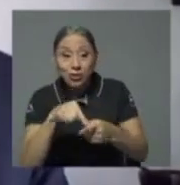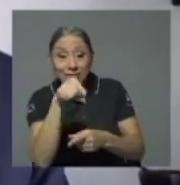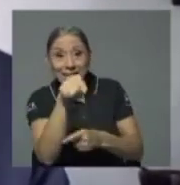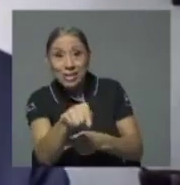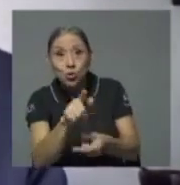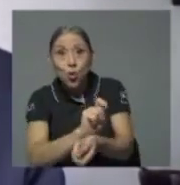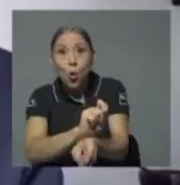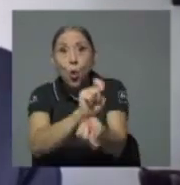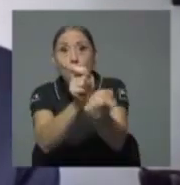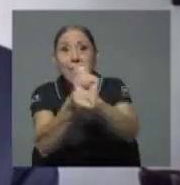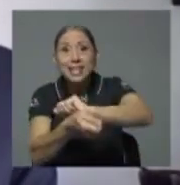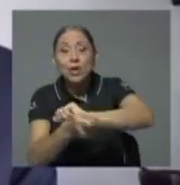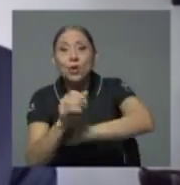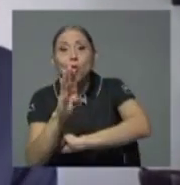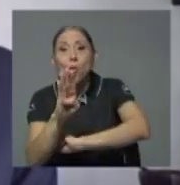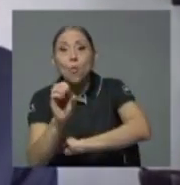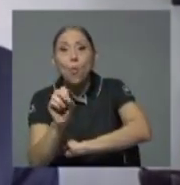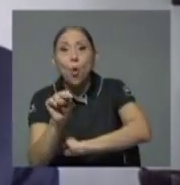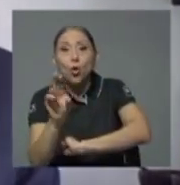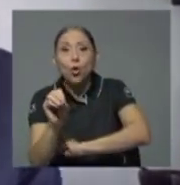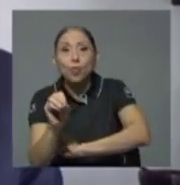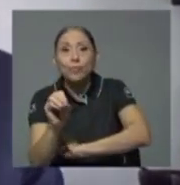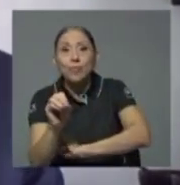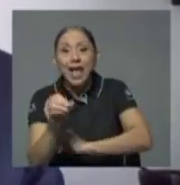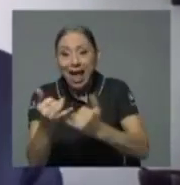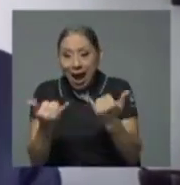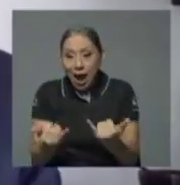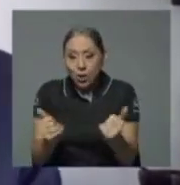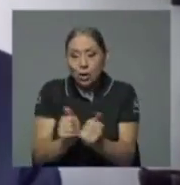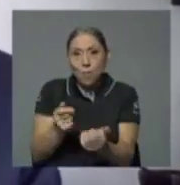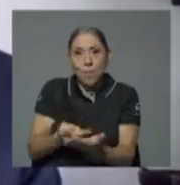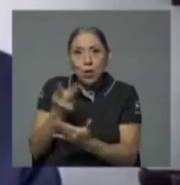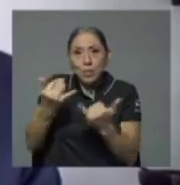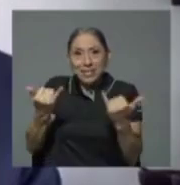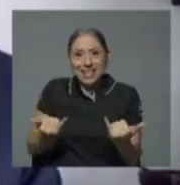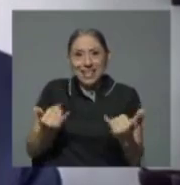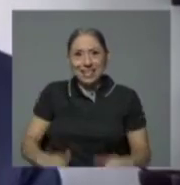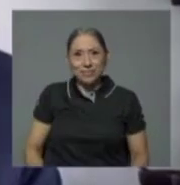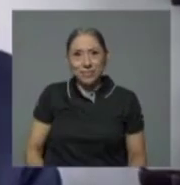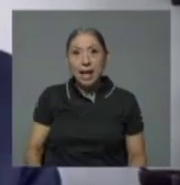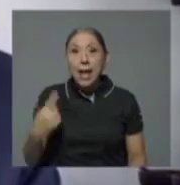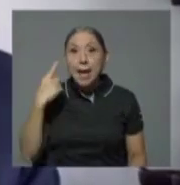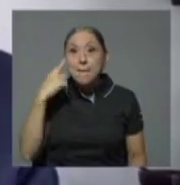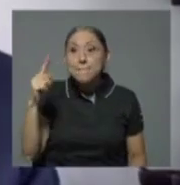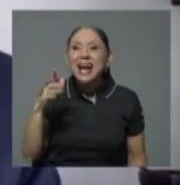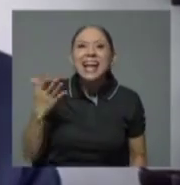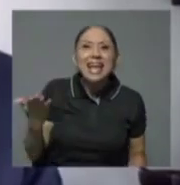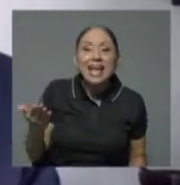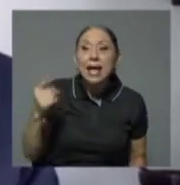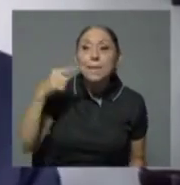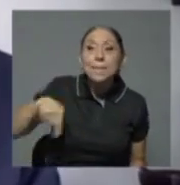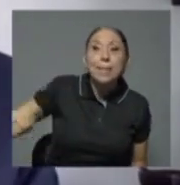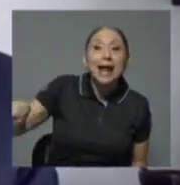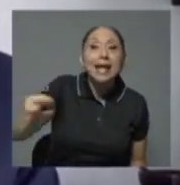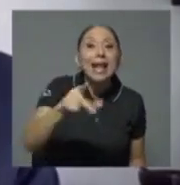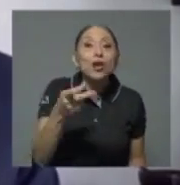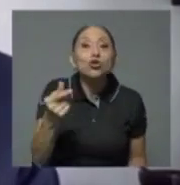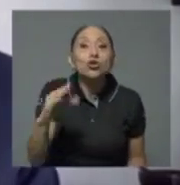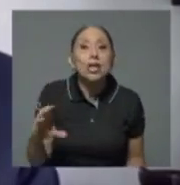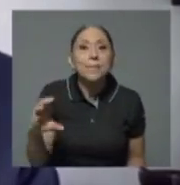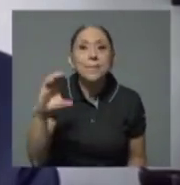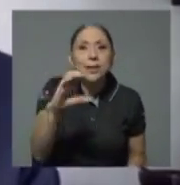presente para que la otra parte de la película, que son los inversionistas institucionales, y ahora podemos hablar cuáles son